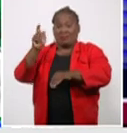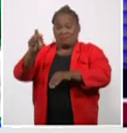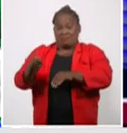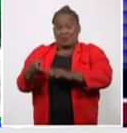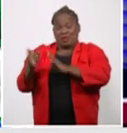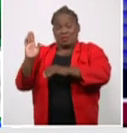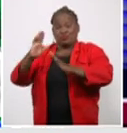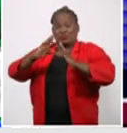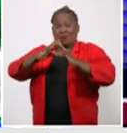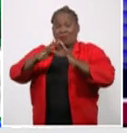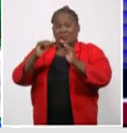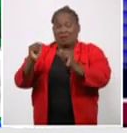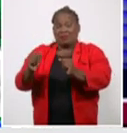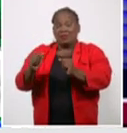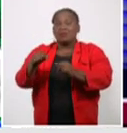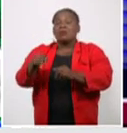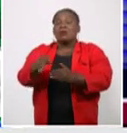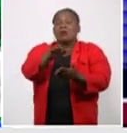acumulan